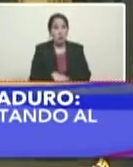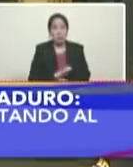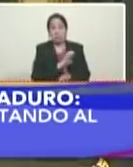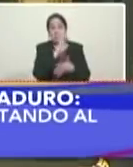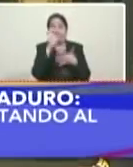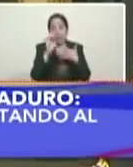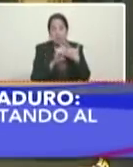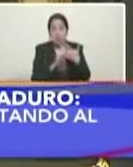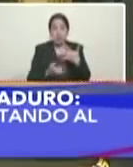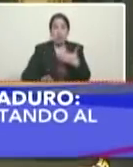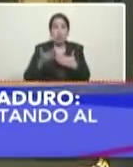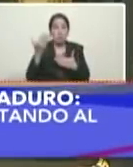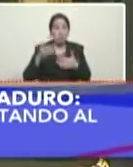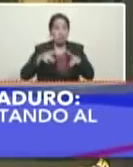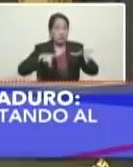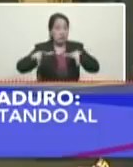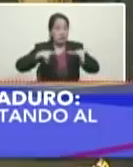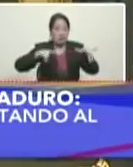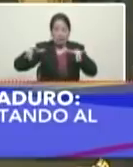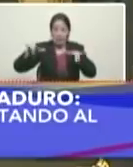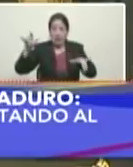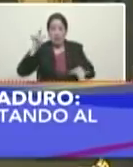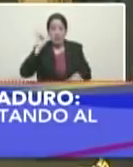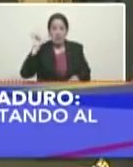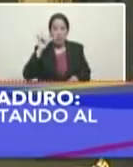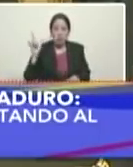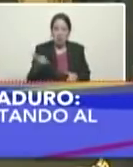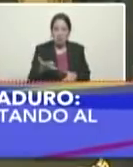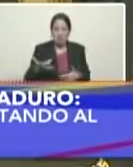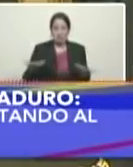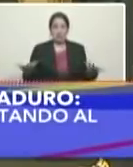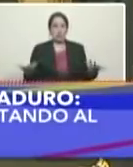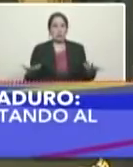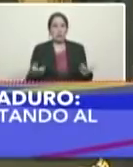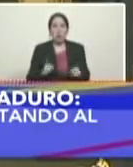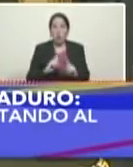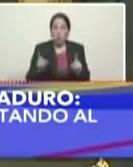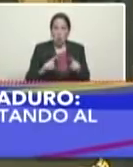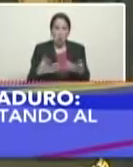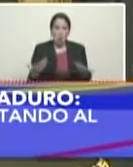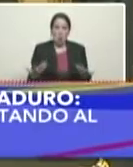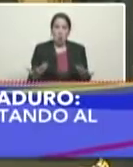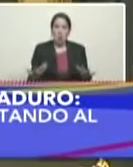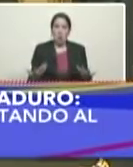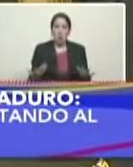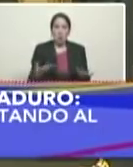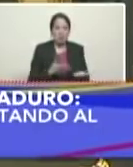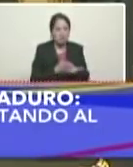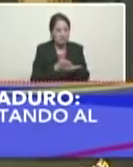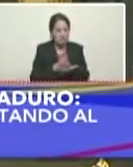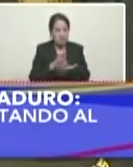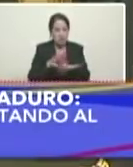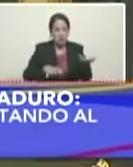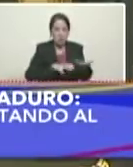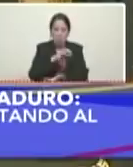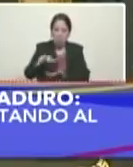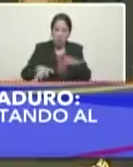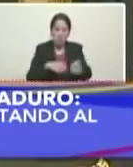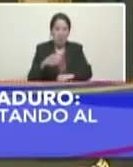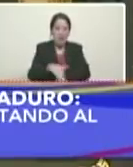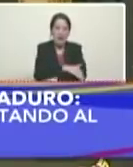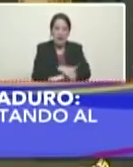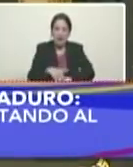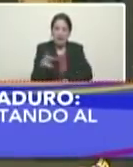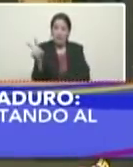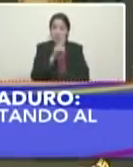del títere diabólico de intentar llevar a la violencia a las calles de venezuela intentar